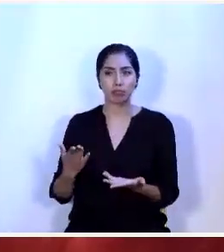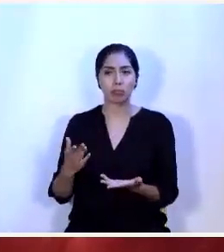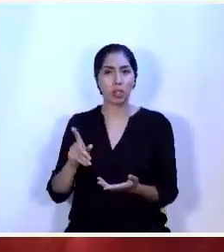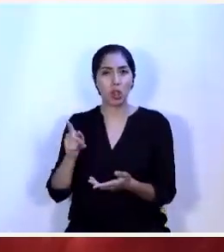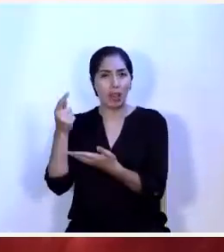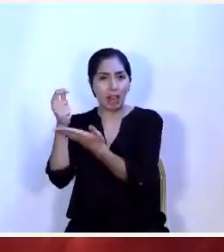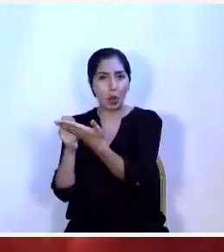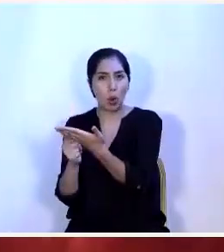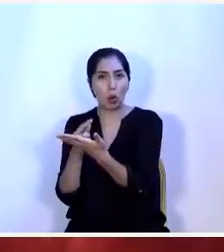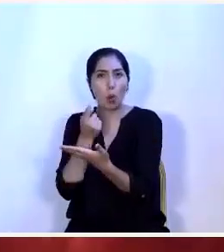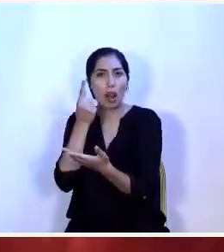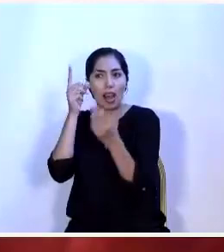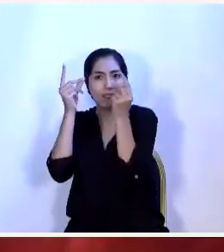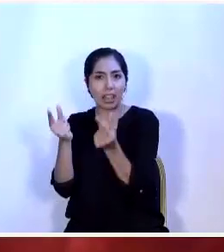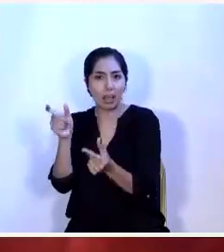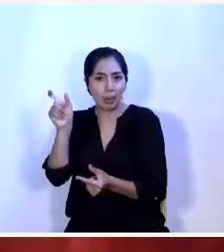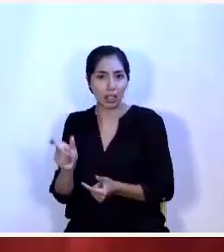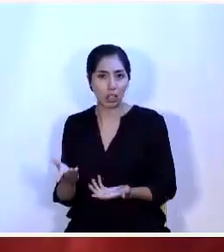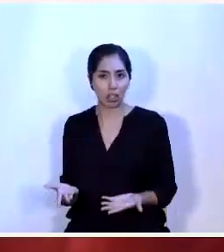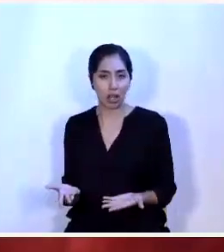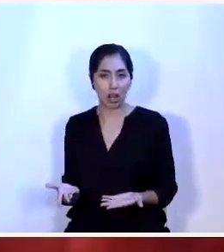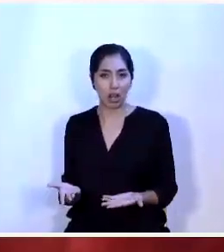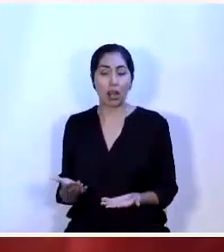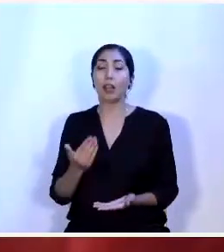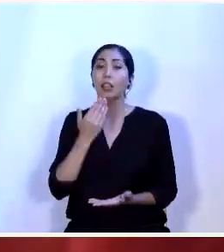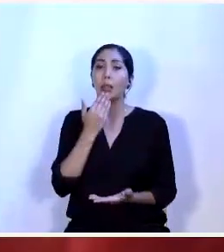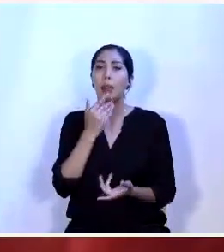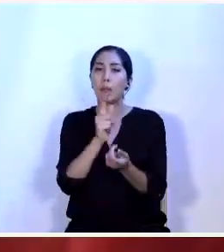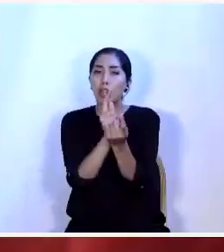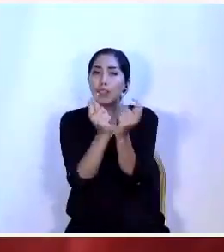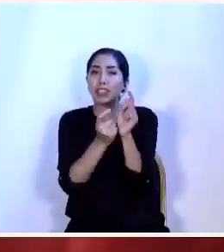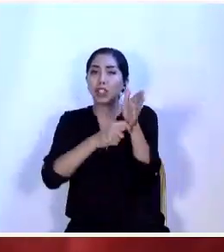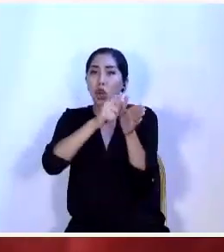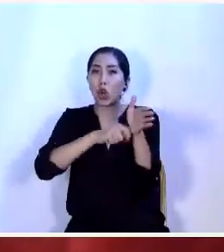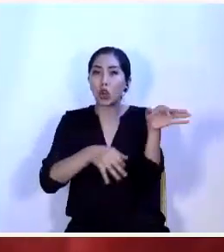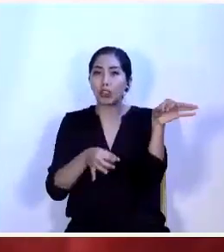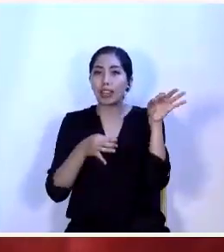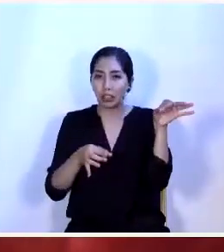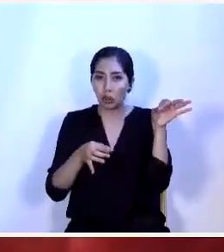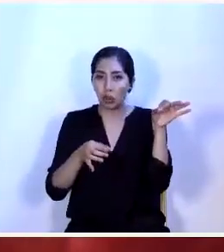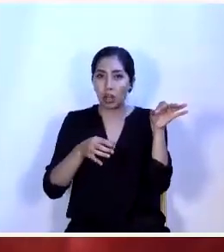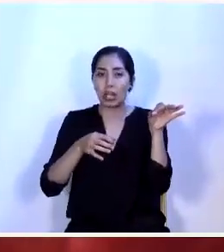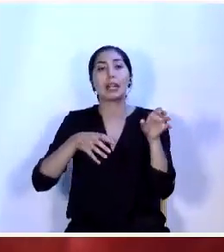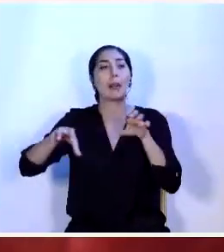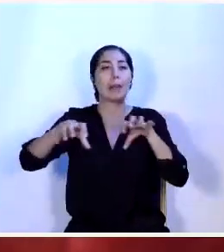O también el caso de la modificación de contratos en las reparticiones públicas.